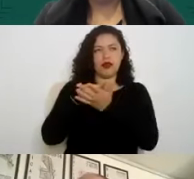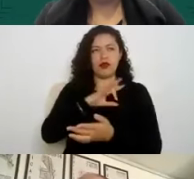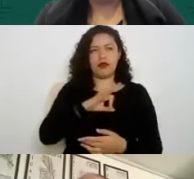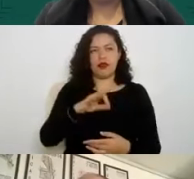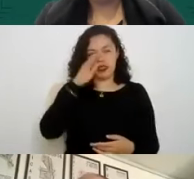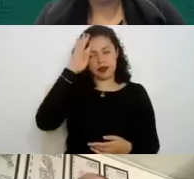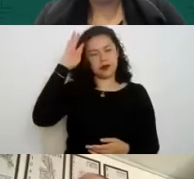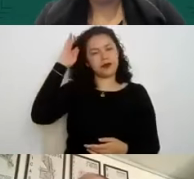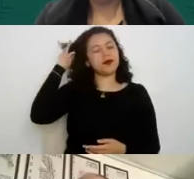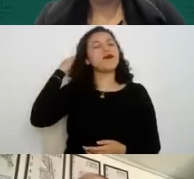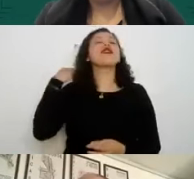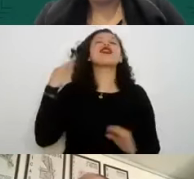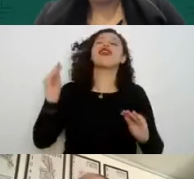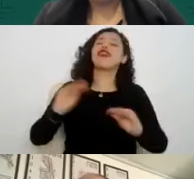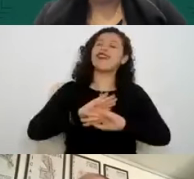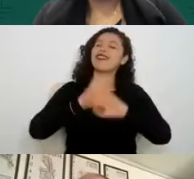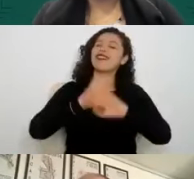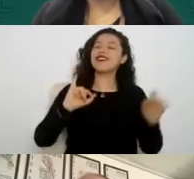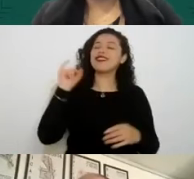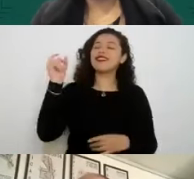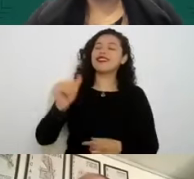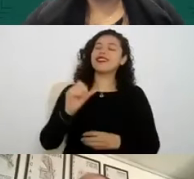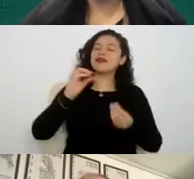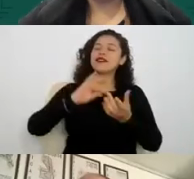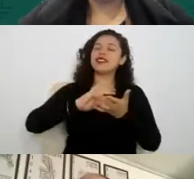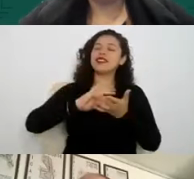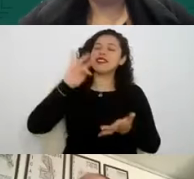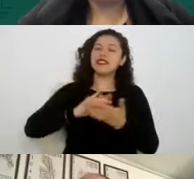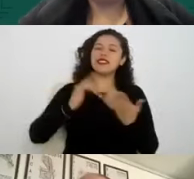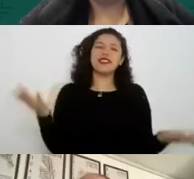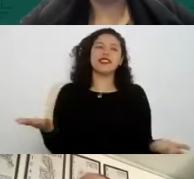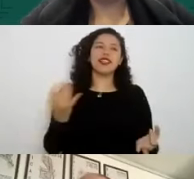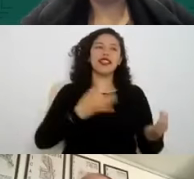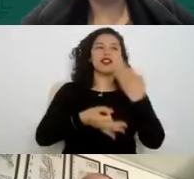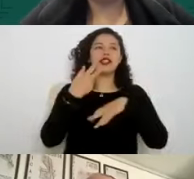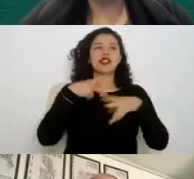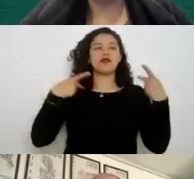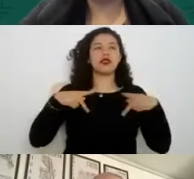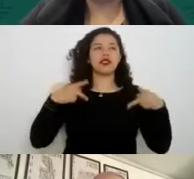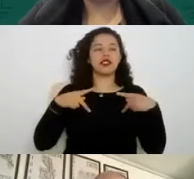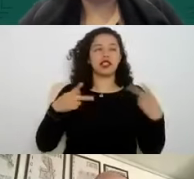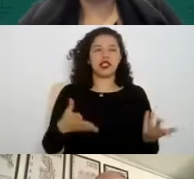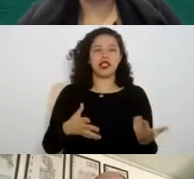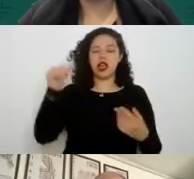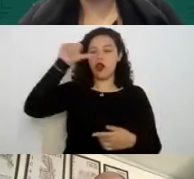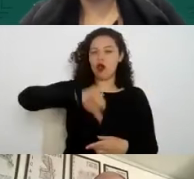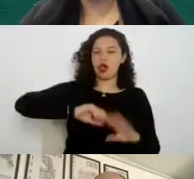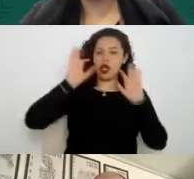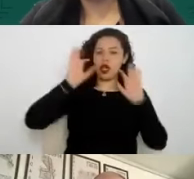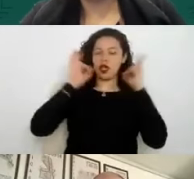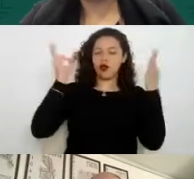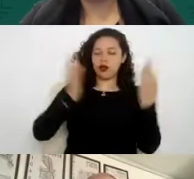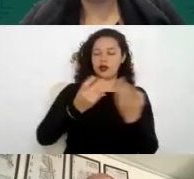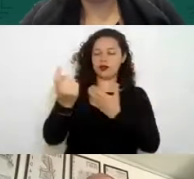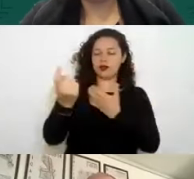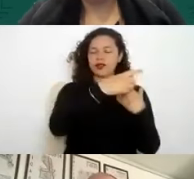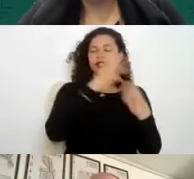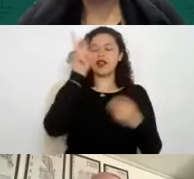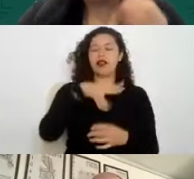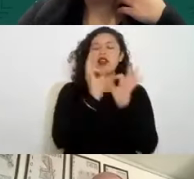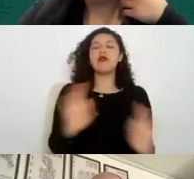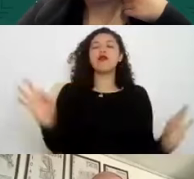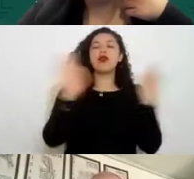Claro que sí, Aldo. Pues, muchas gracias. Y a todas las personas que estuvieron el día de hoy en la sesión, recuerden que es importante que coloquen su nombre completo por el